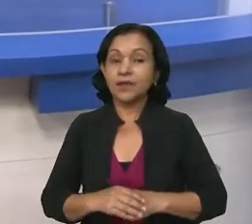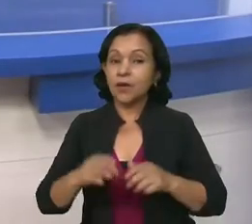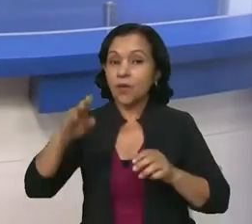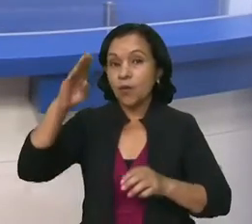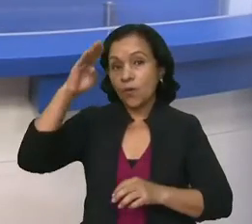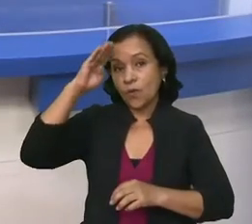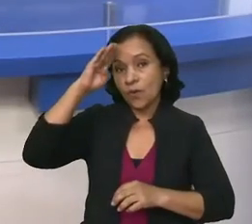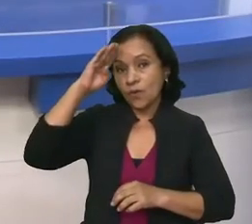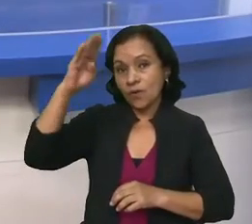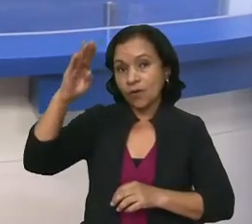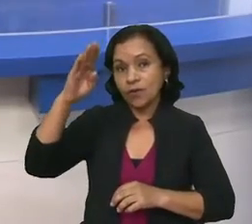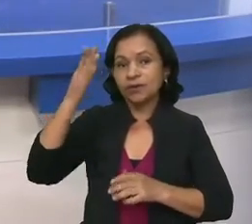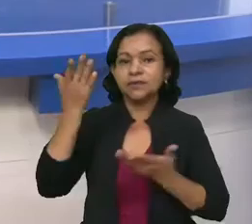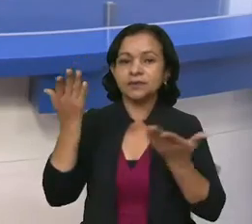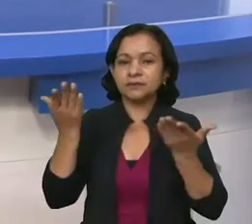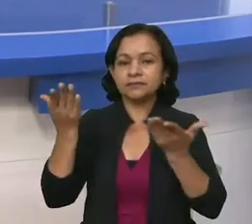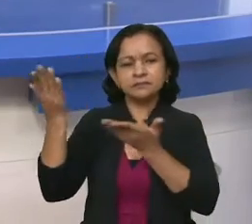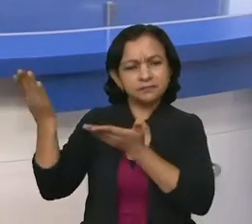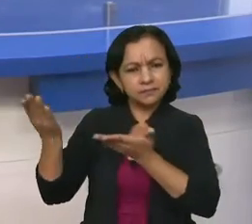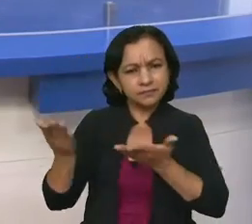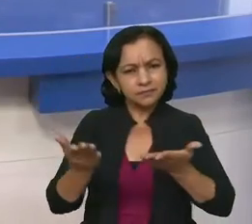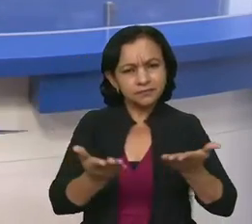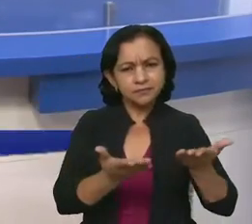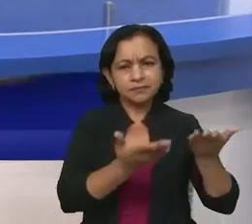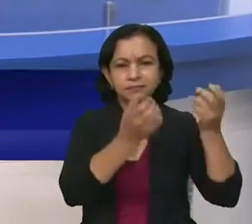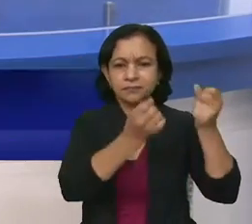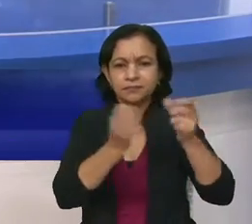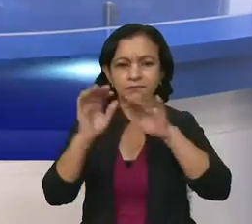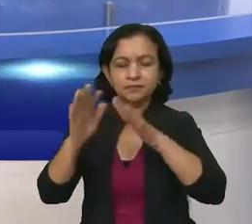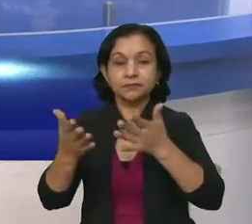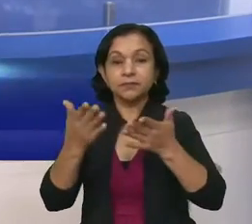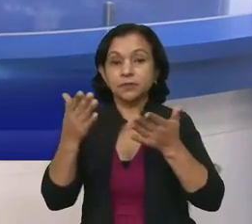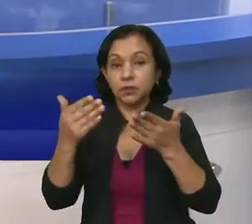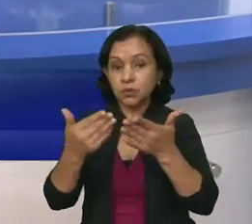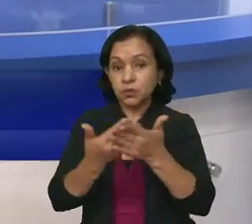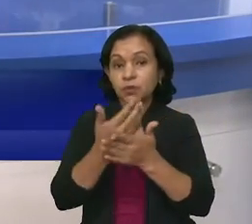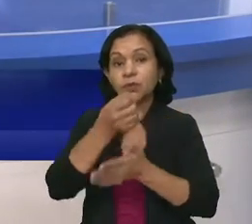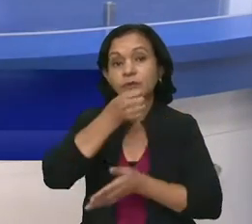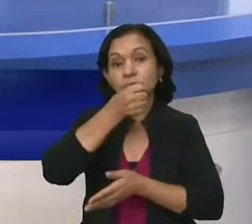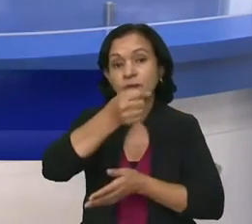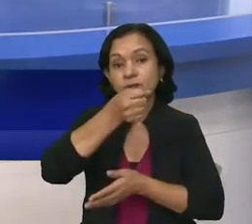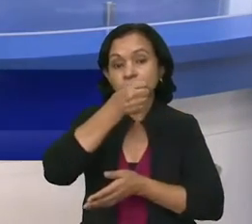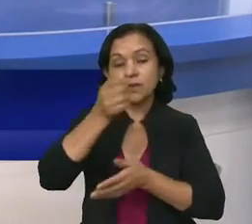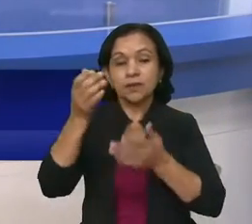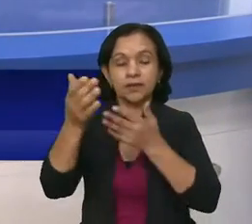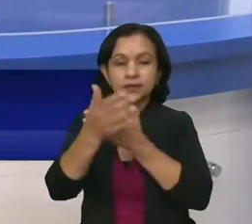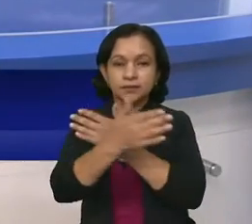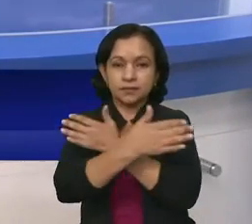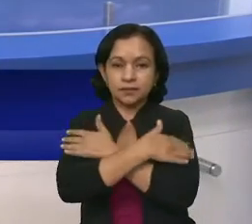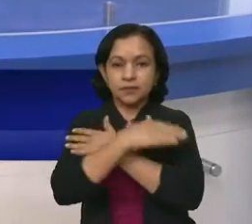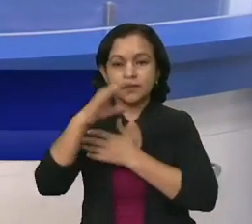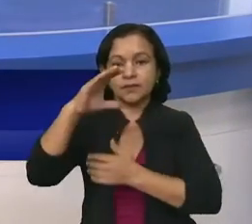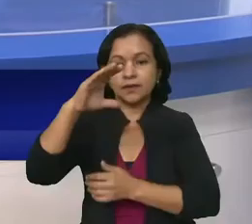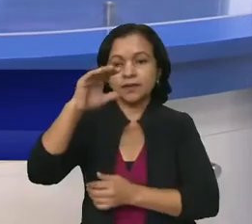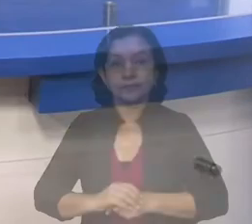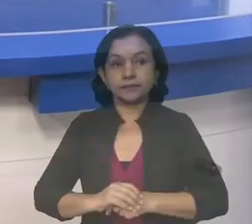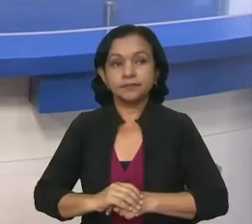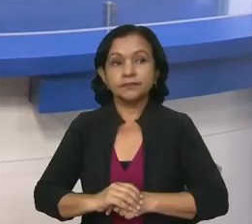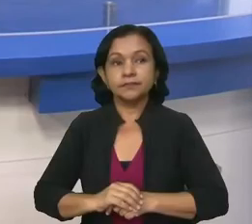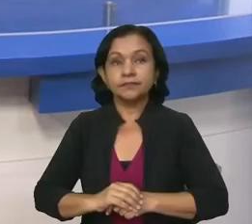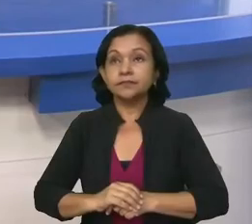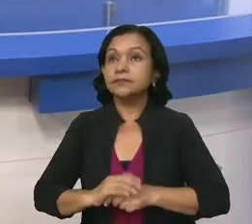Hola, ¿qué tal? Bienvenidos y bienvenidas a otra emisión de Noticias Asamblea TV. Les saluda Carolina Mayorga, es un gusto que nos puedan